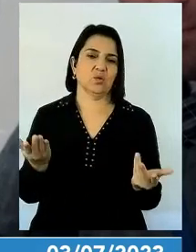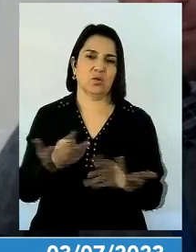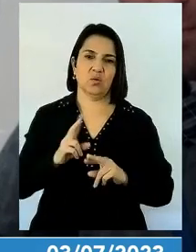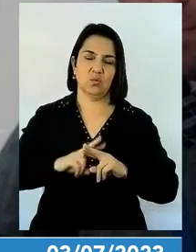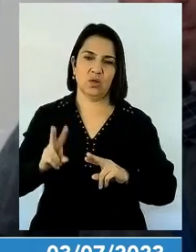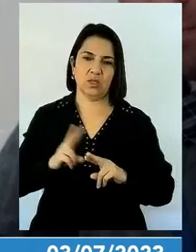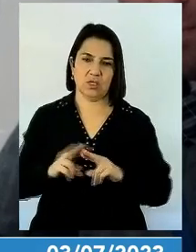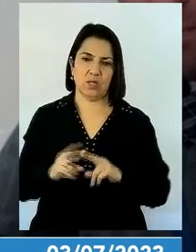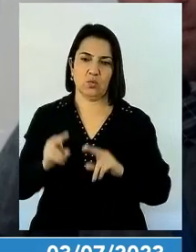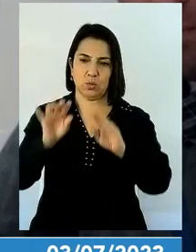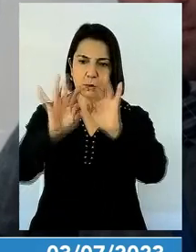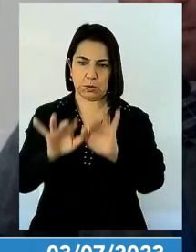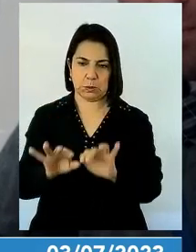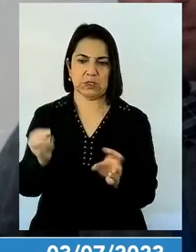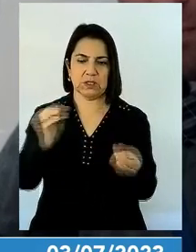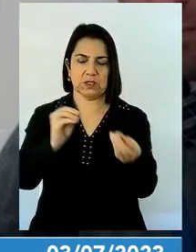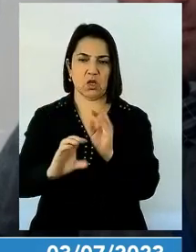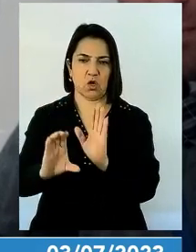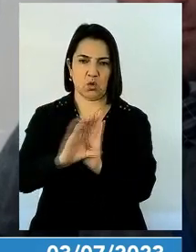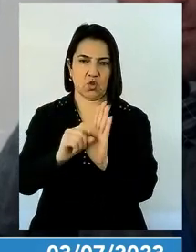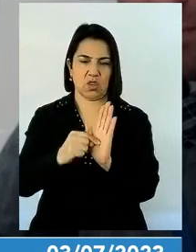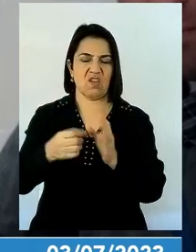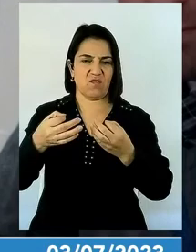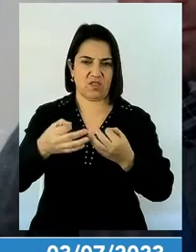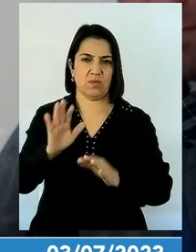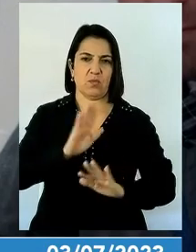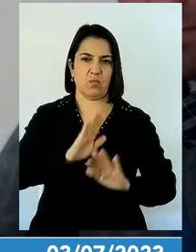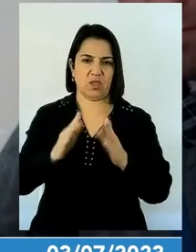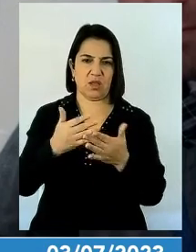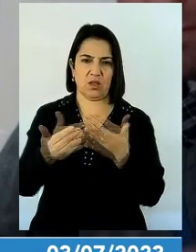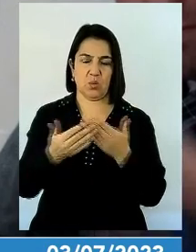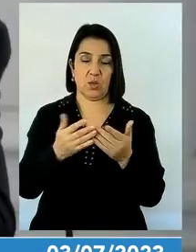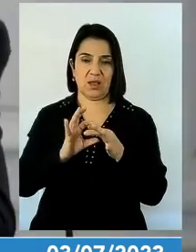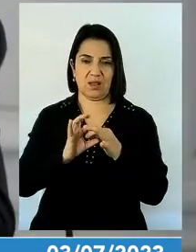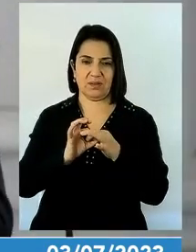que efectivamente proteja la naturaleza. Muchas gracias.